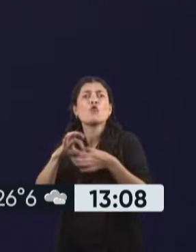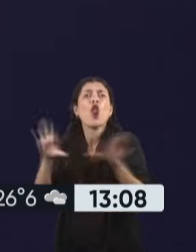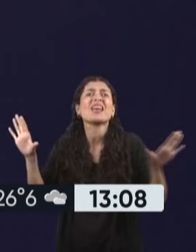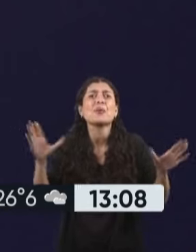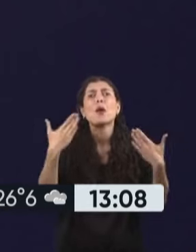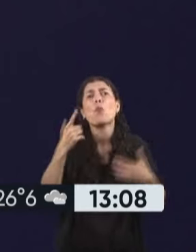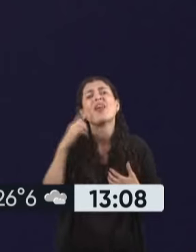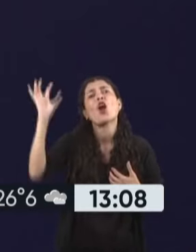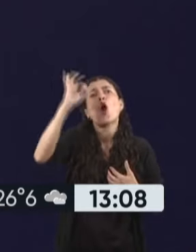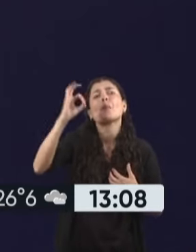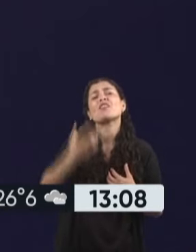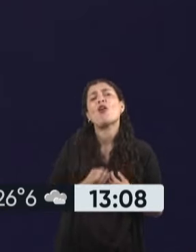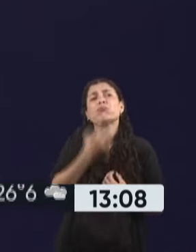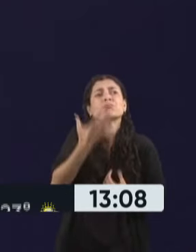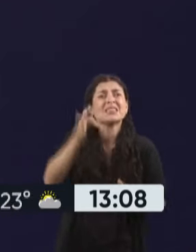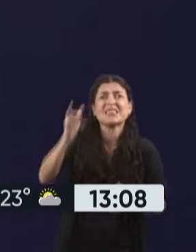mucho más para decir.